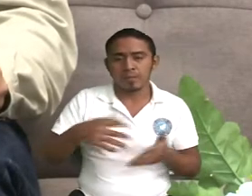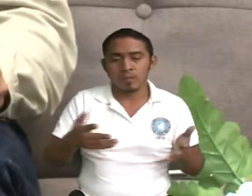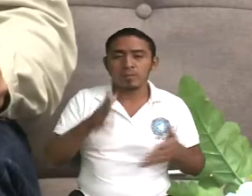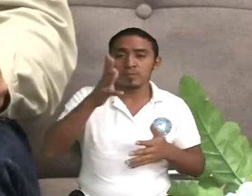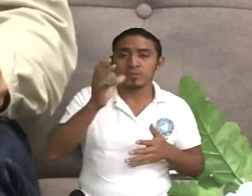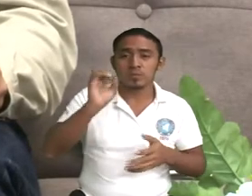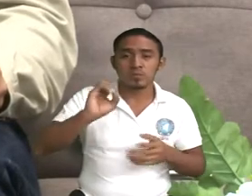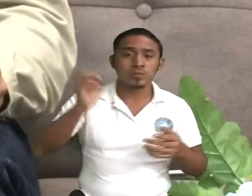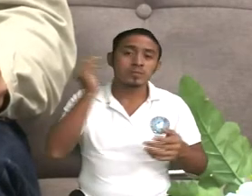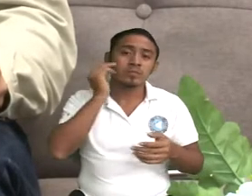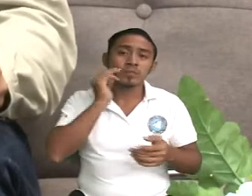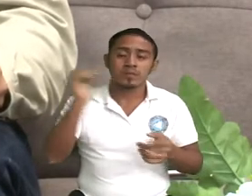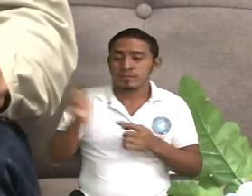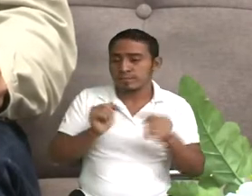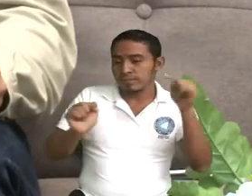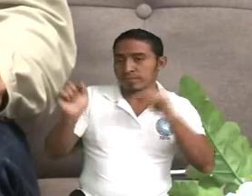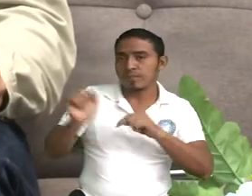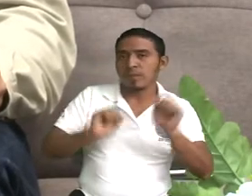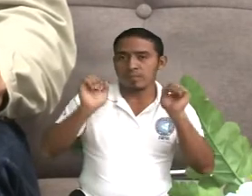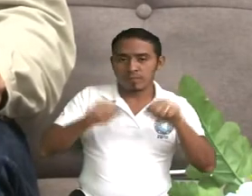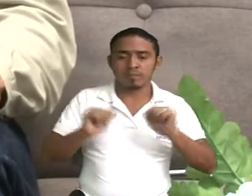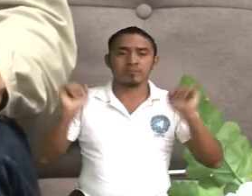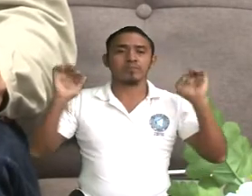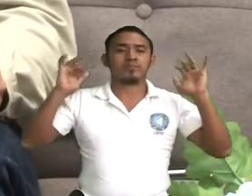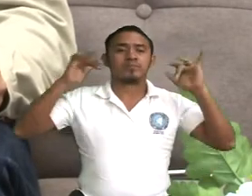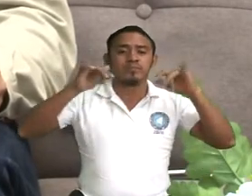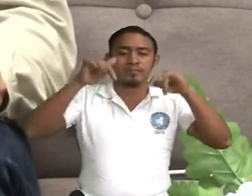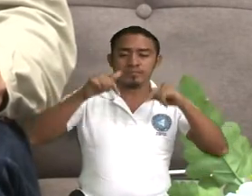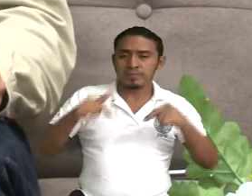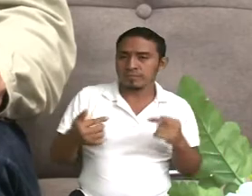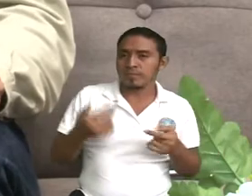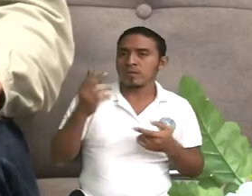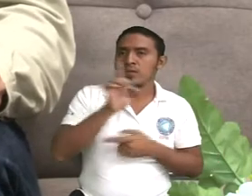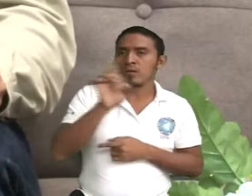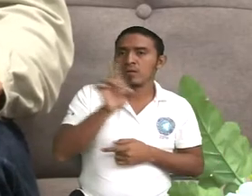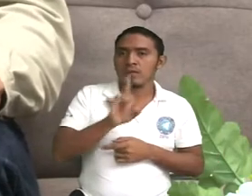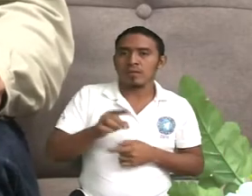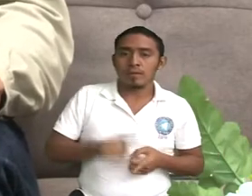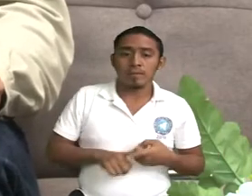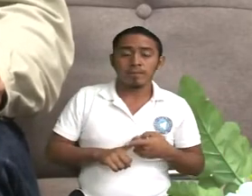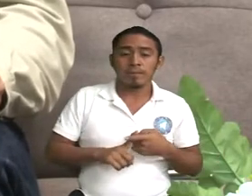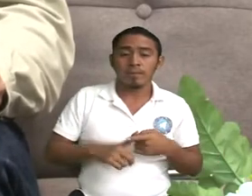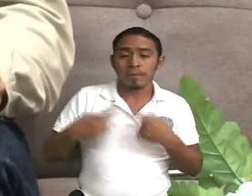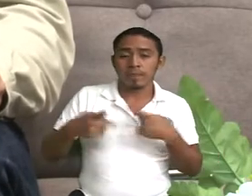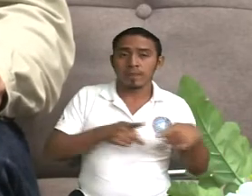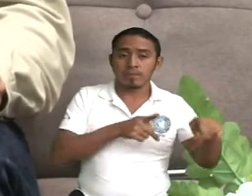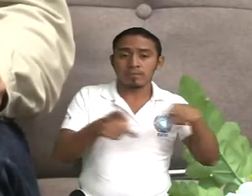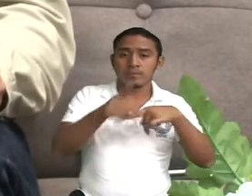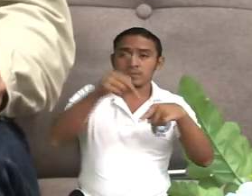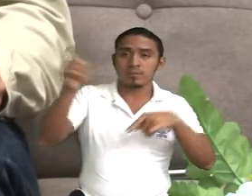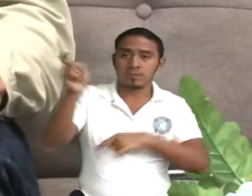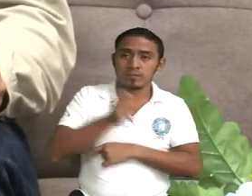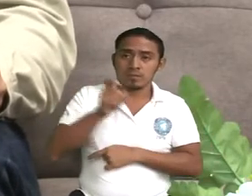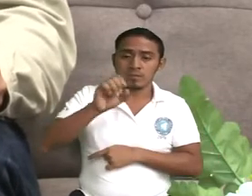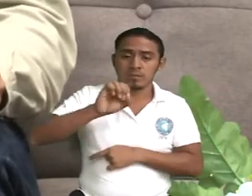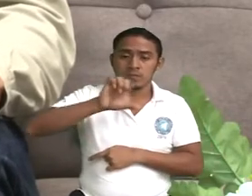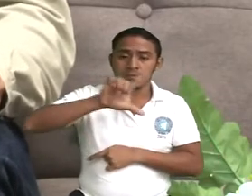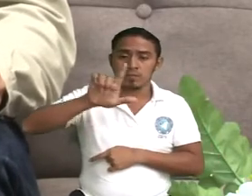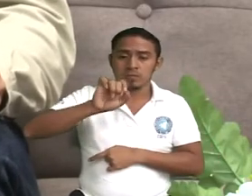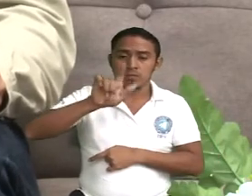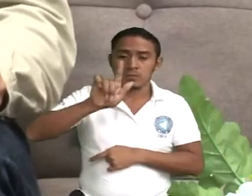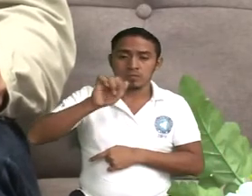madres protagonistas que pueden llegar e inscribirse en el Paseo Solotlán. Eso va a ser en Managua. En